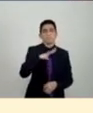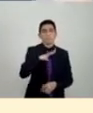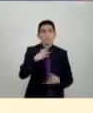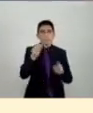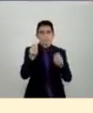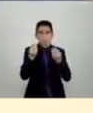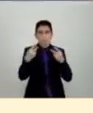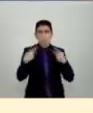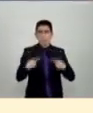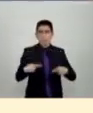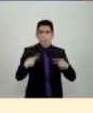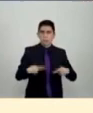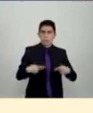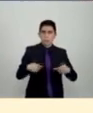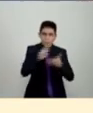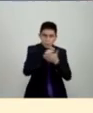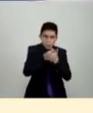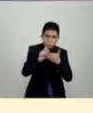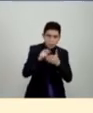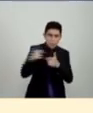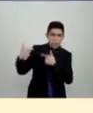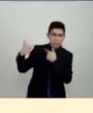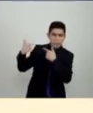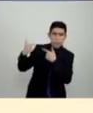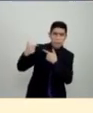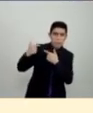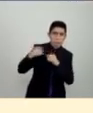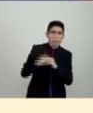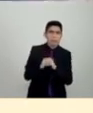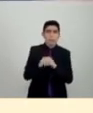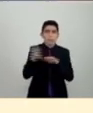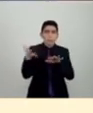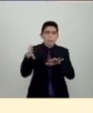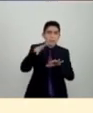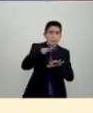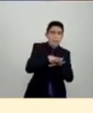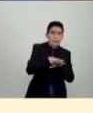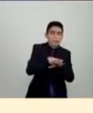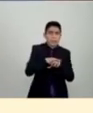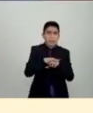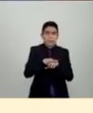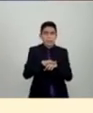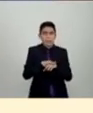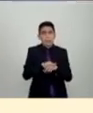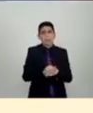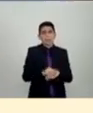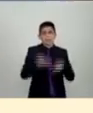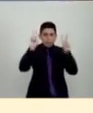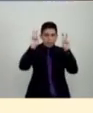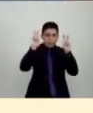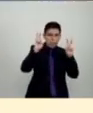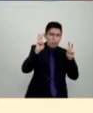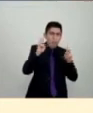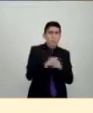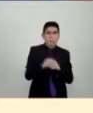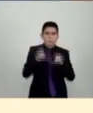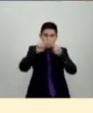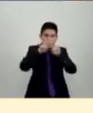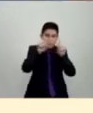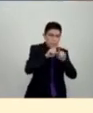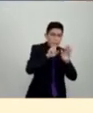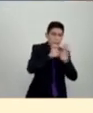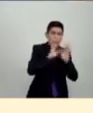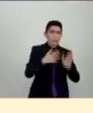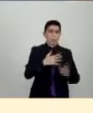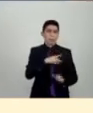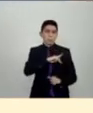hay muchos autores y muchas generaciones que se sobreponen con muchas temáticas. Es decir, yo creo que realmente la novela